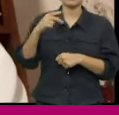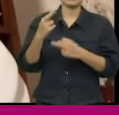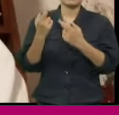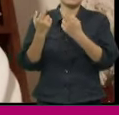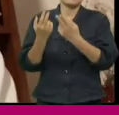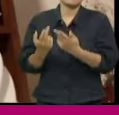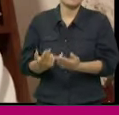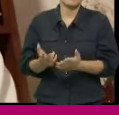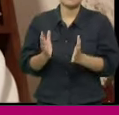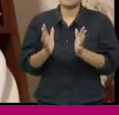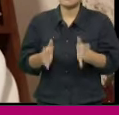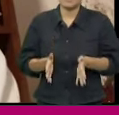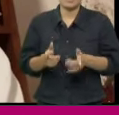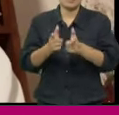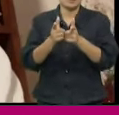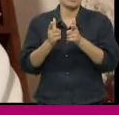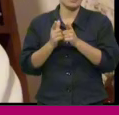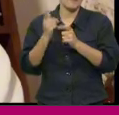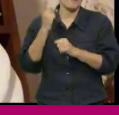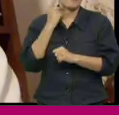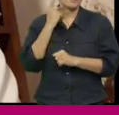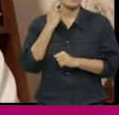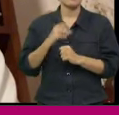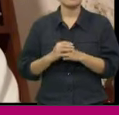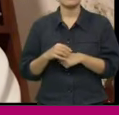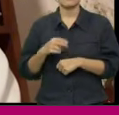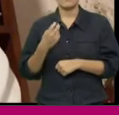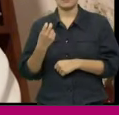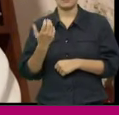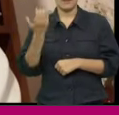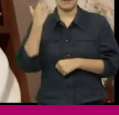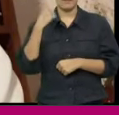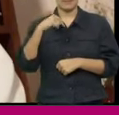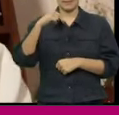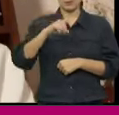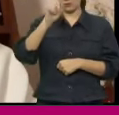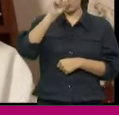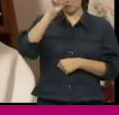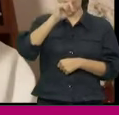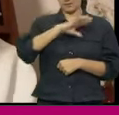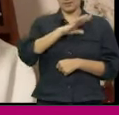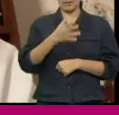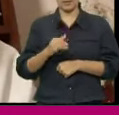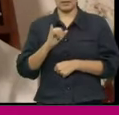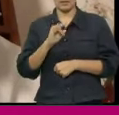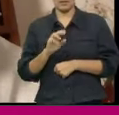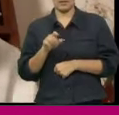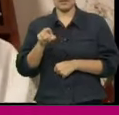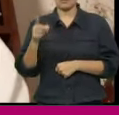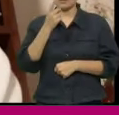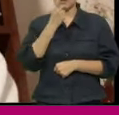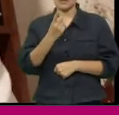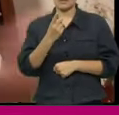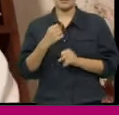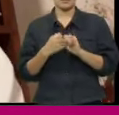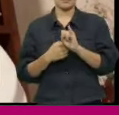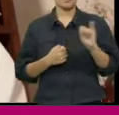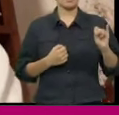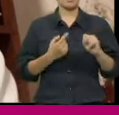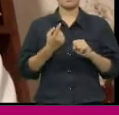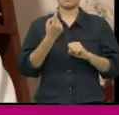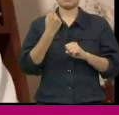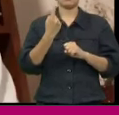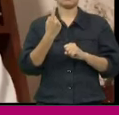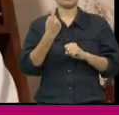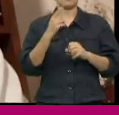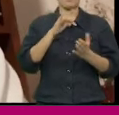abandonados. Yo creo que debe buscarlos en la burla que hacía en el propio Consejo General del INE, diciendo: somos la única izquierda apoyando al PRIAN, que ya quedó